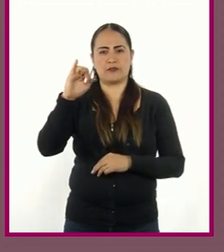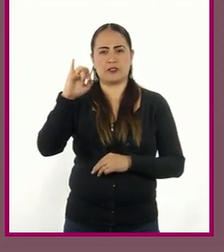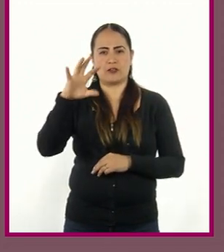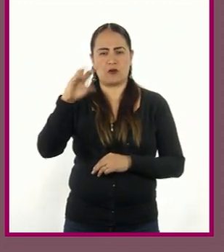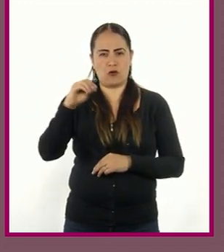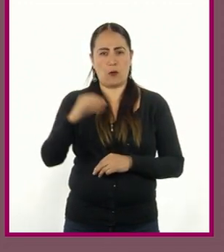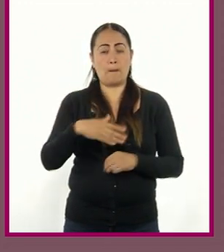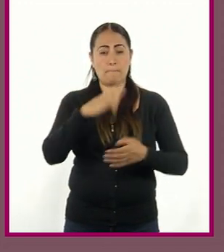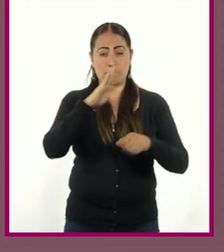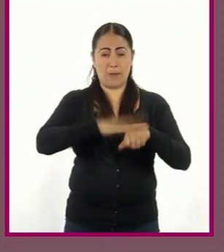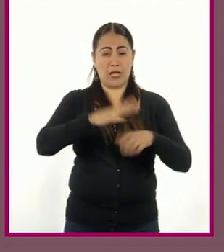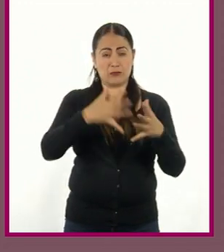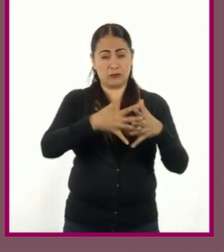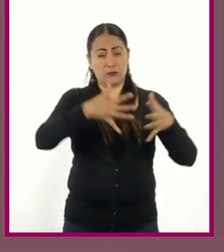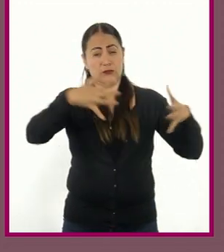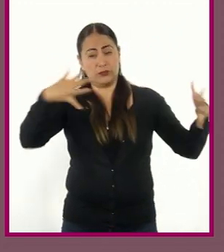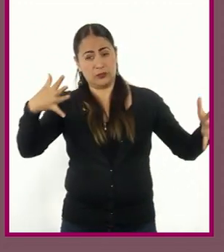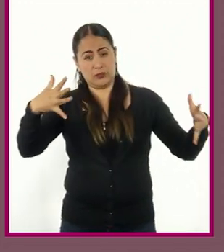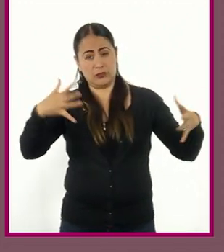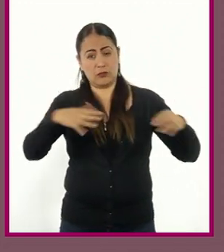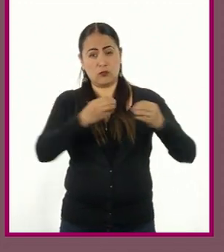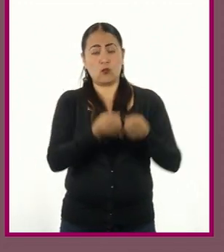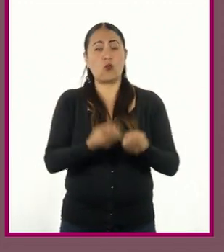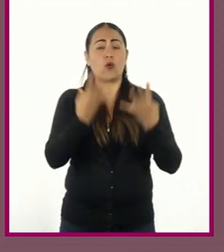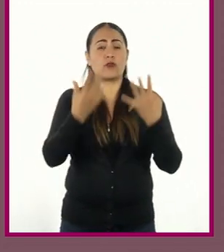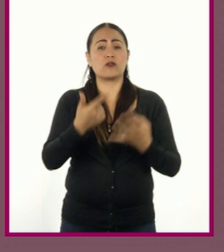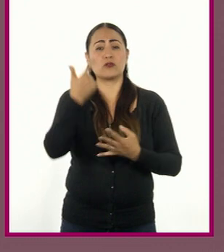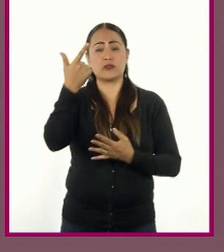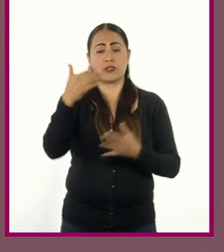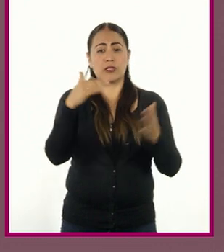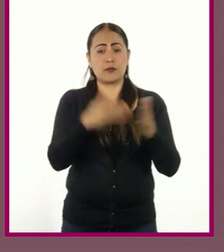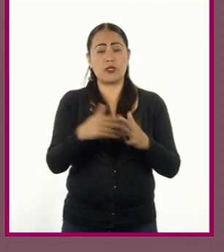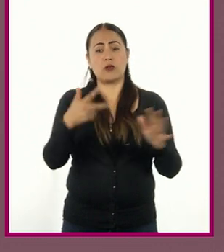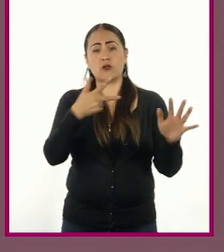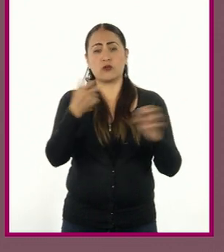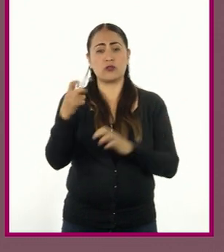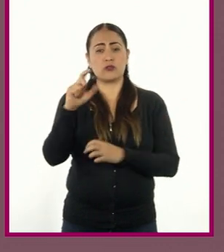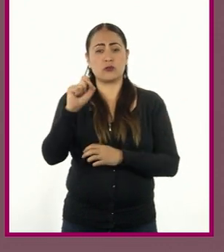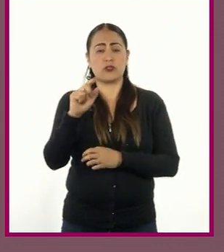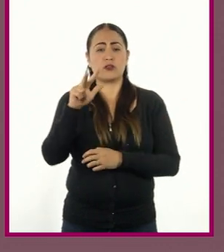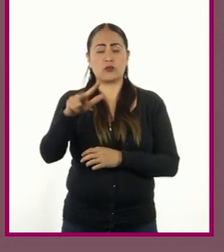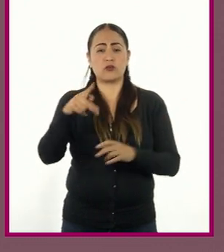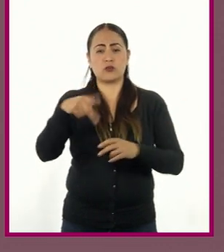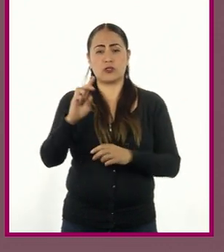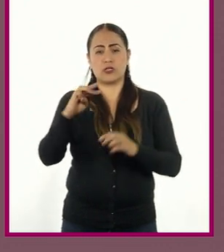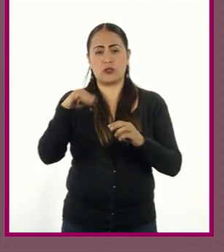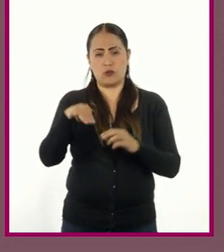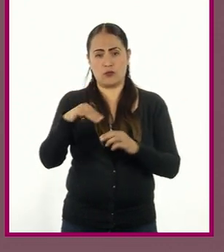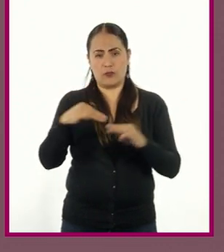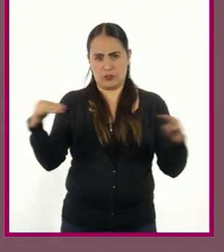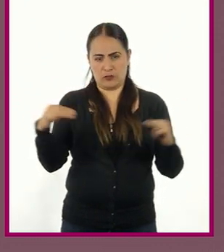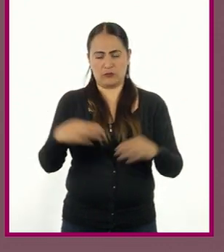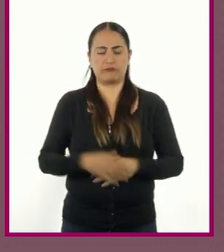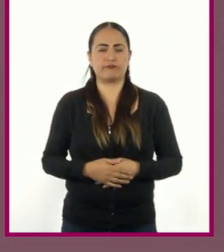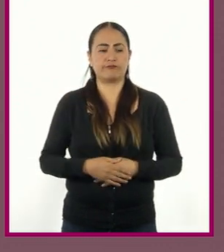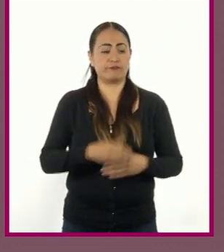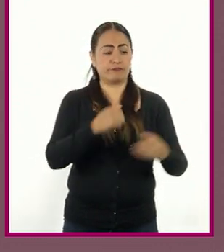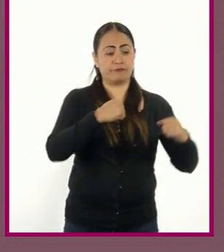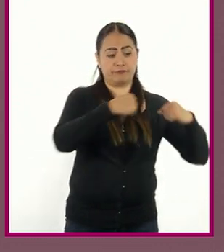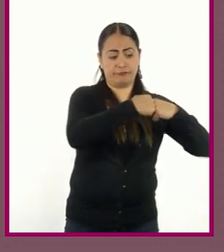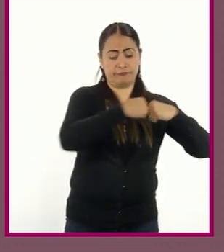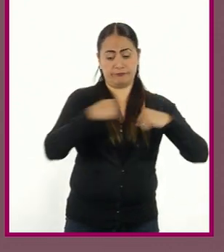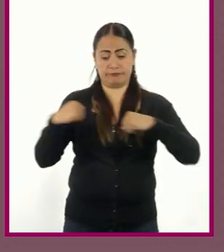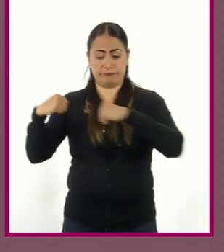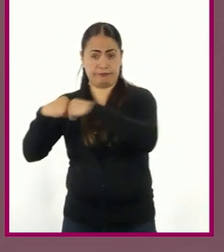límite fronterizo del país, con una extensión de 7.828 kilómetros. Estos dos límites